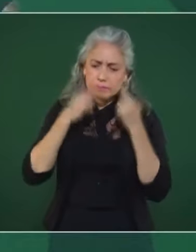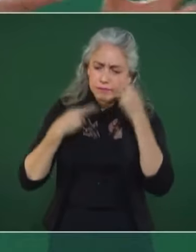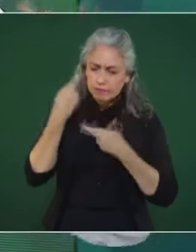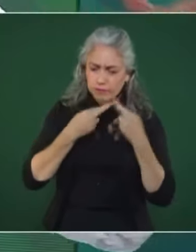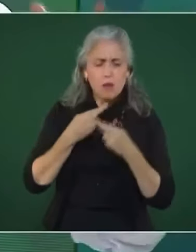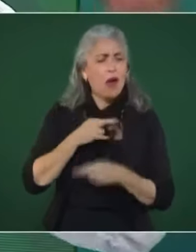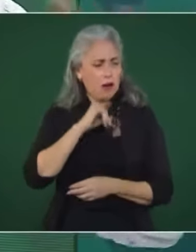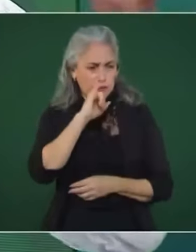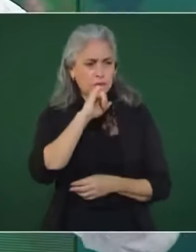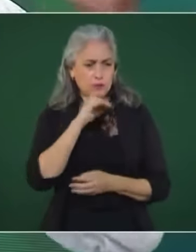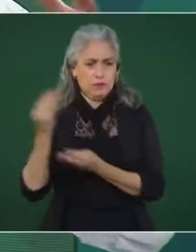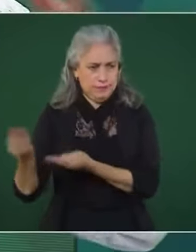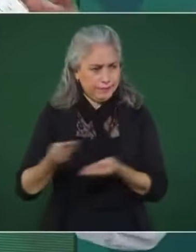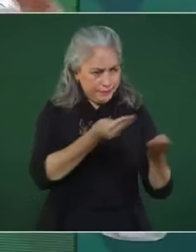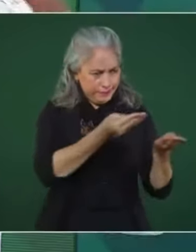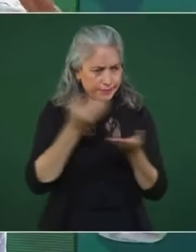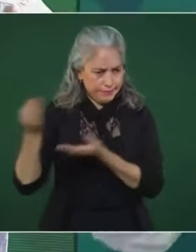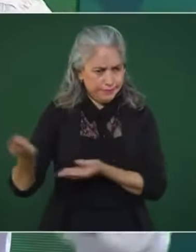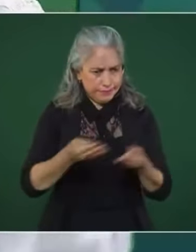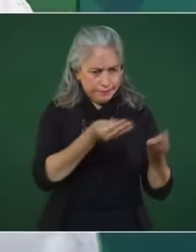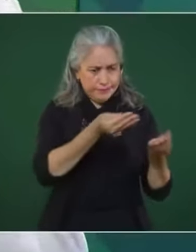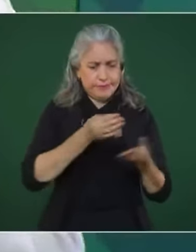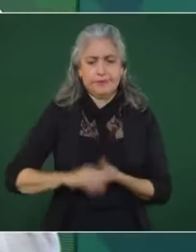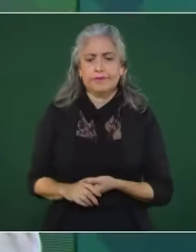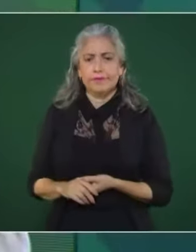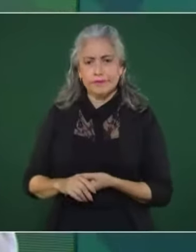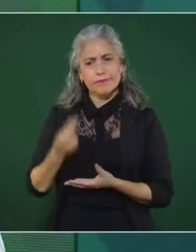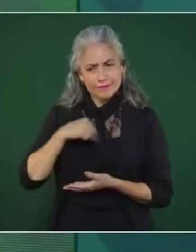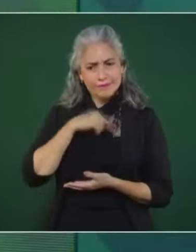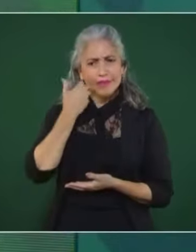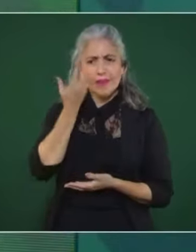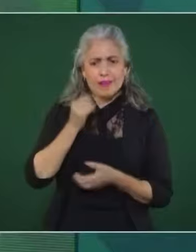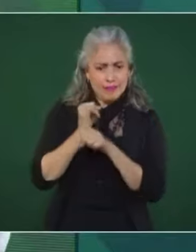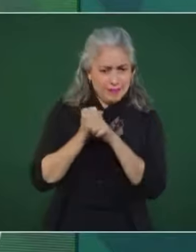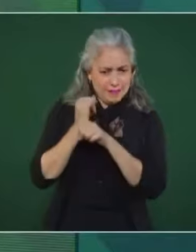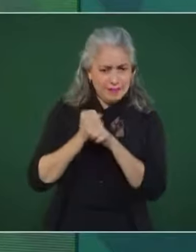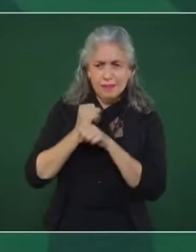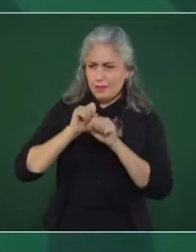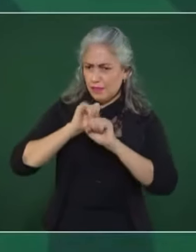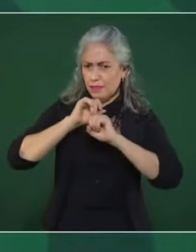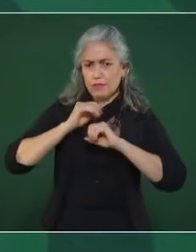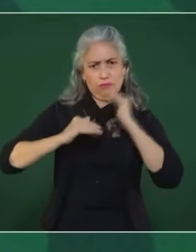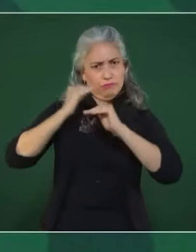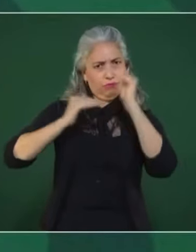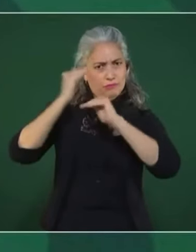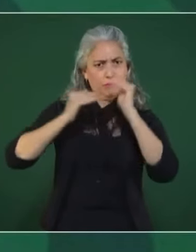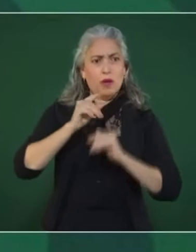Pero como nos interesa avanzar en la investigación, les dijimos un mes.